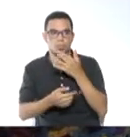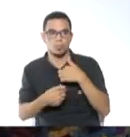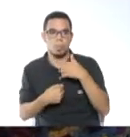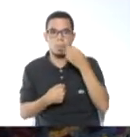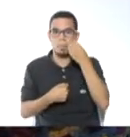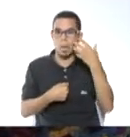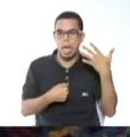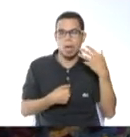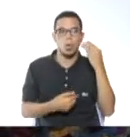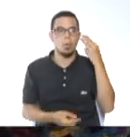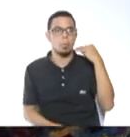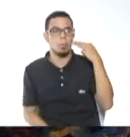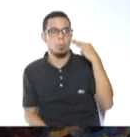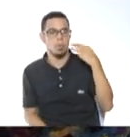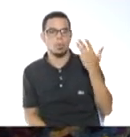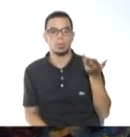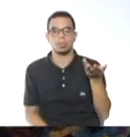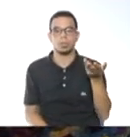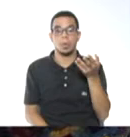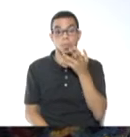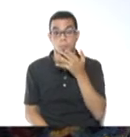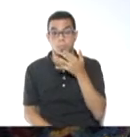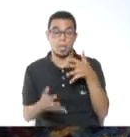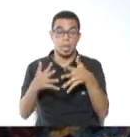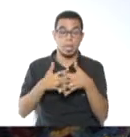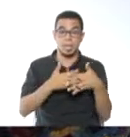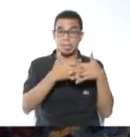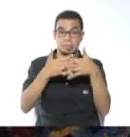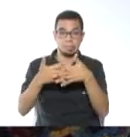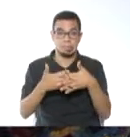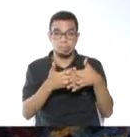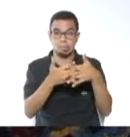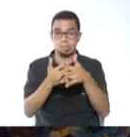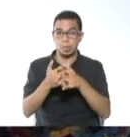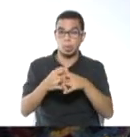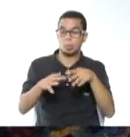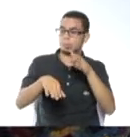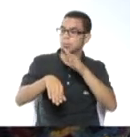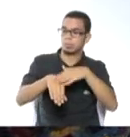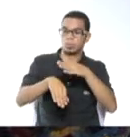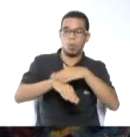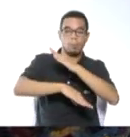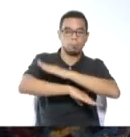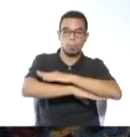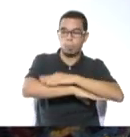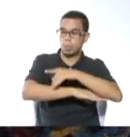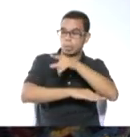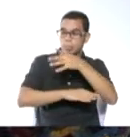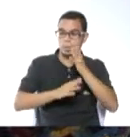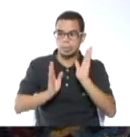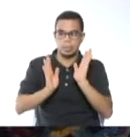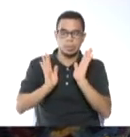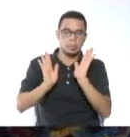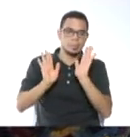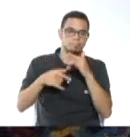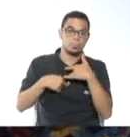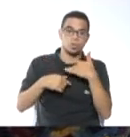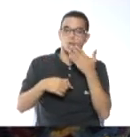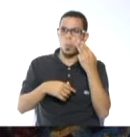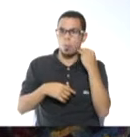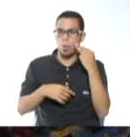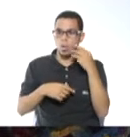si naciéramos de una cultura ancestral, en Estados Unidos tendríamos un trato específico, ¿verdad? Es evidente el tema de la xenofobia, el tema